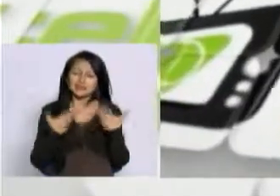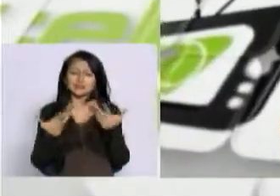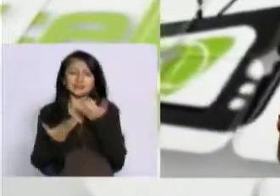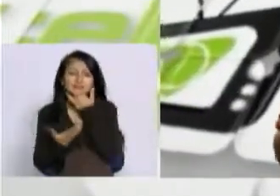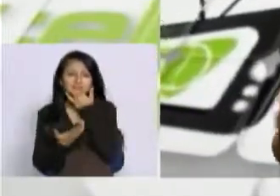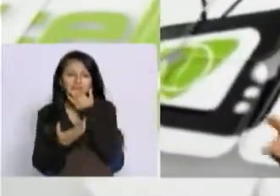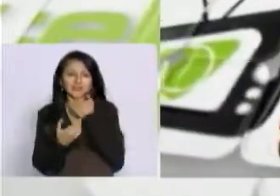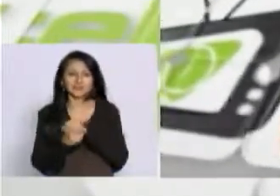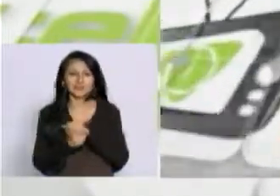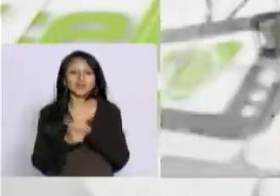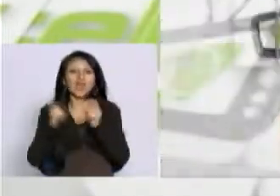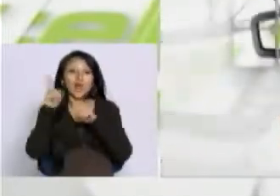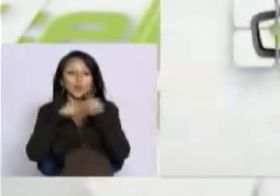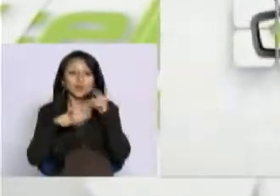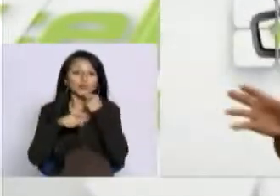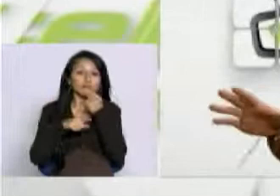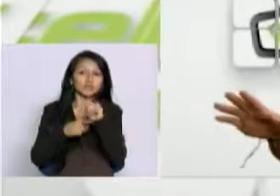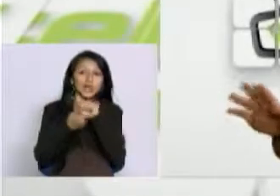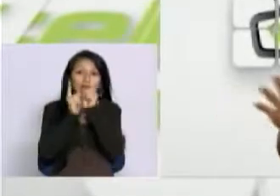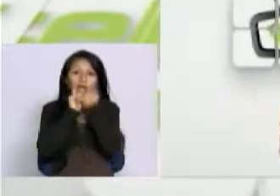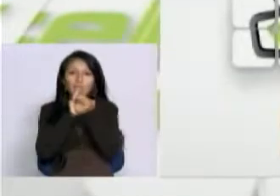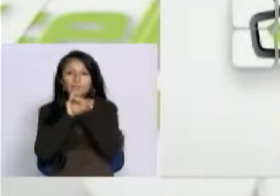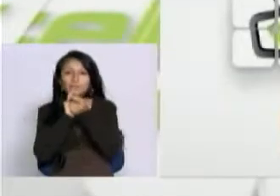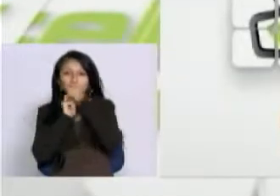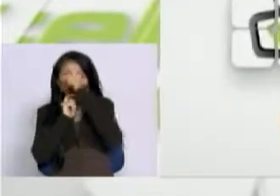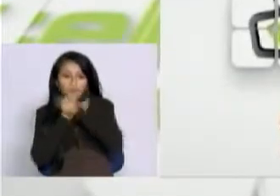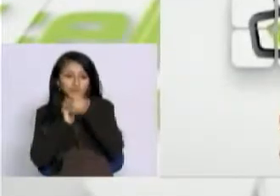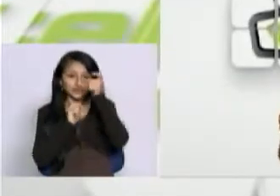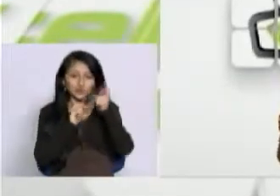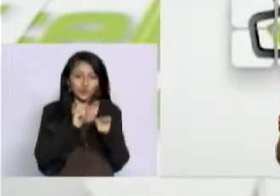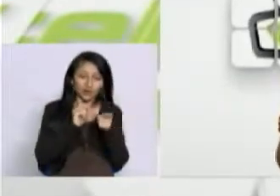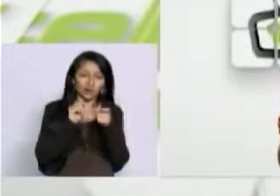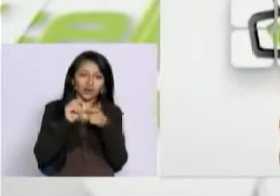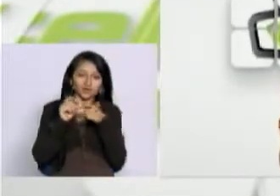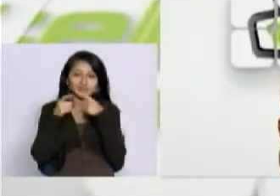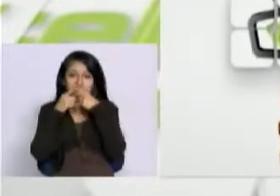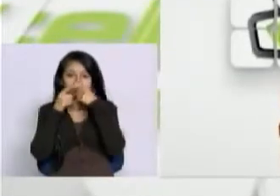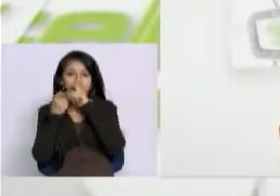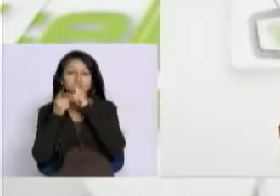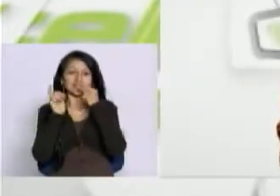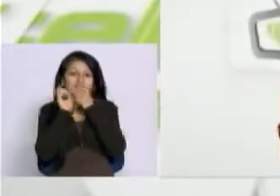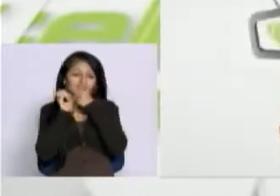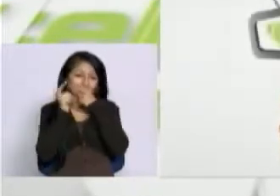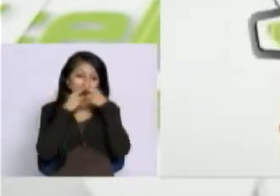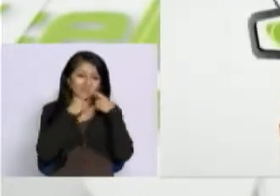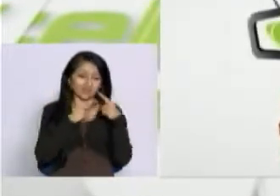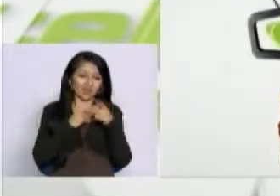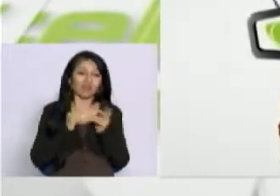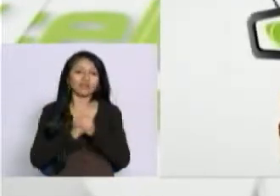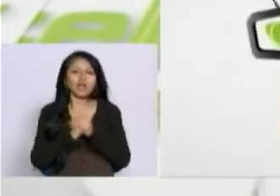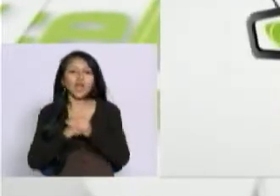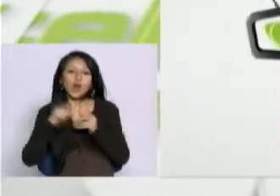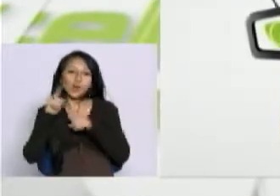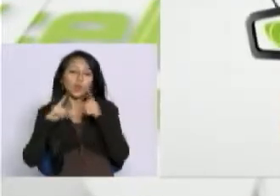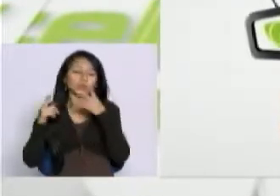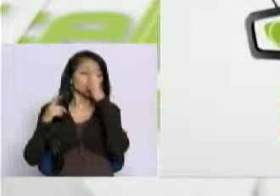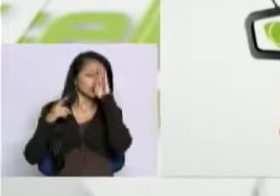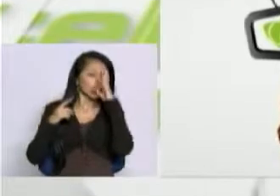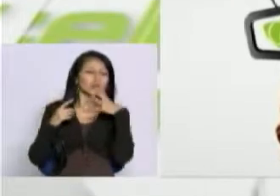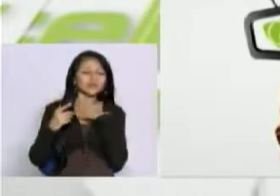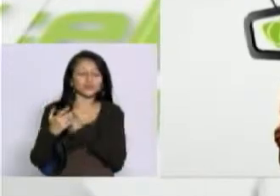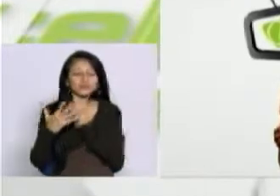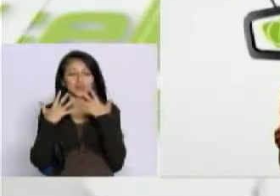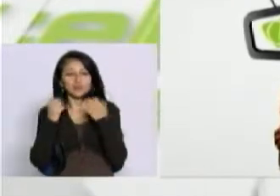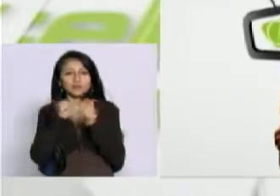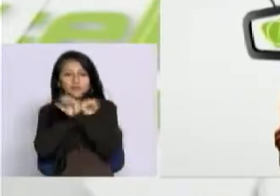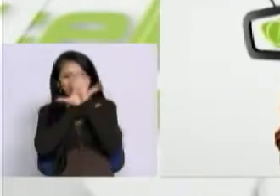Hashtag. Se ha rumorado el cambio de presentadores, de eso ahorita vamos a hablar. O sea, muchas suspicacias al respecto, y eso es lo que queremos aclarar hoy